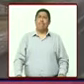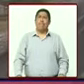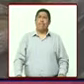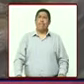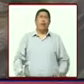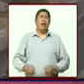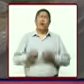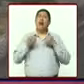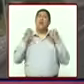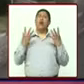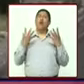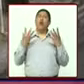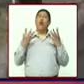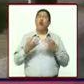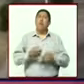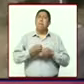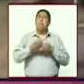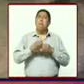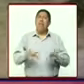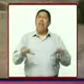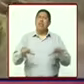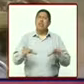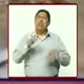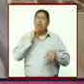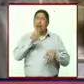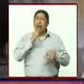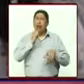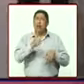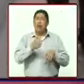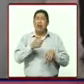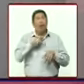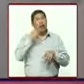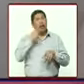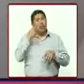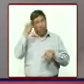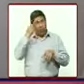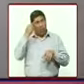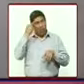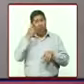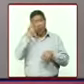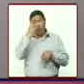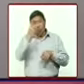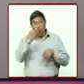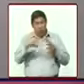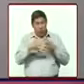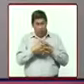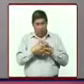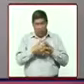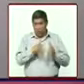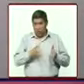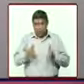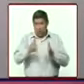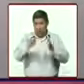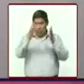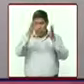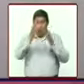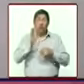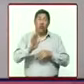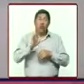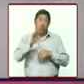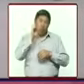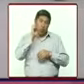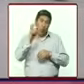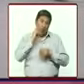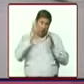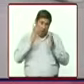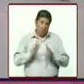¿Y a cuánto ascenderán las pérdidas por día, según el gobierno, por bloqueos en las carreteras propiciada por los